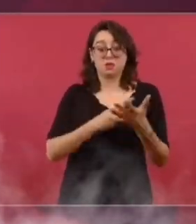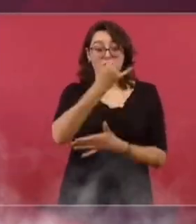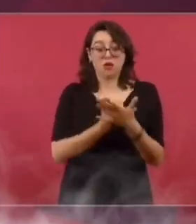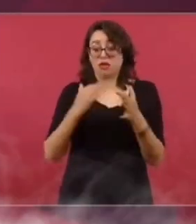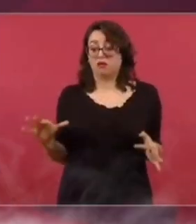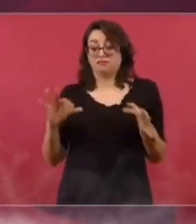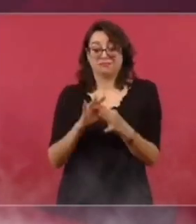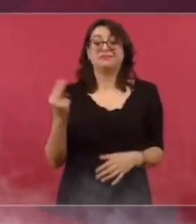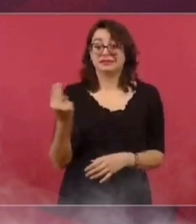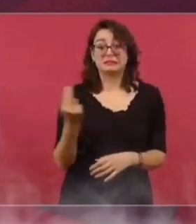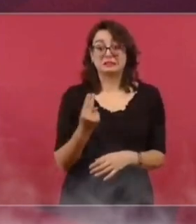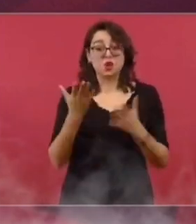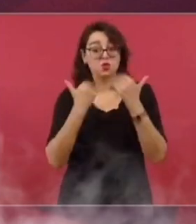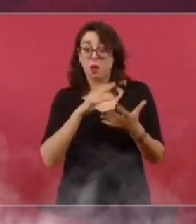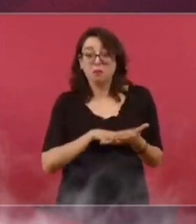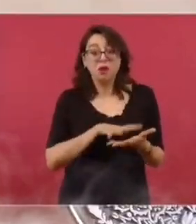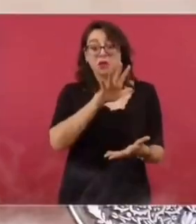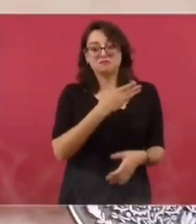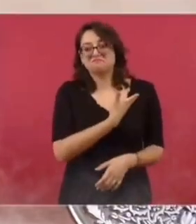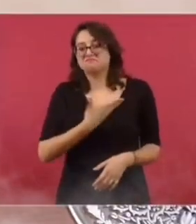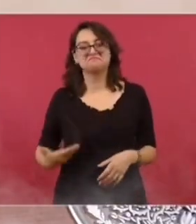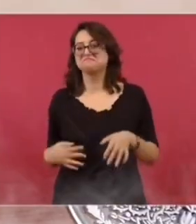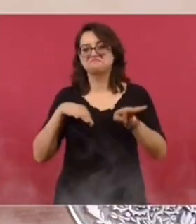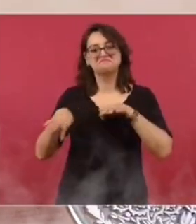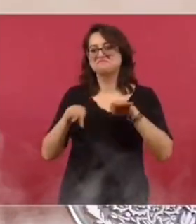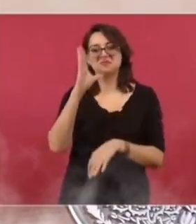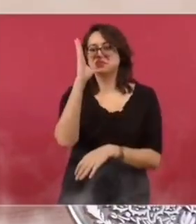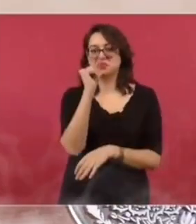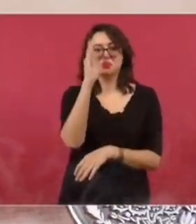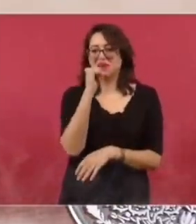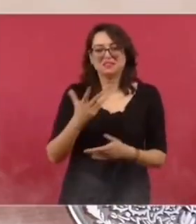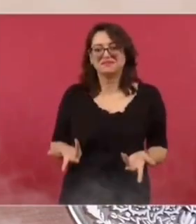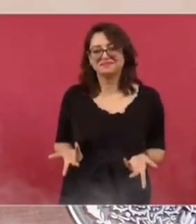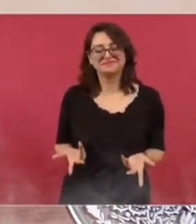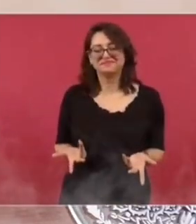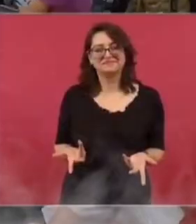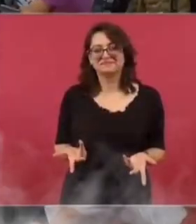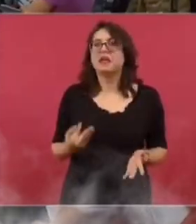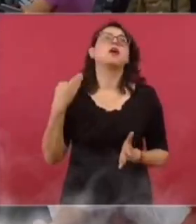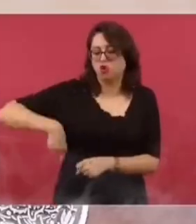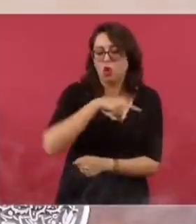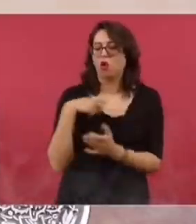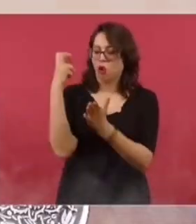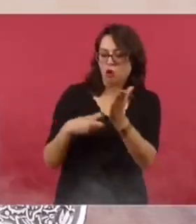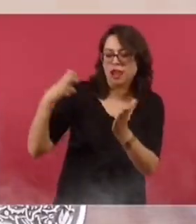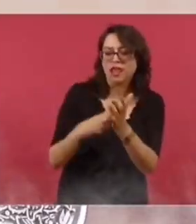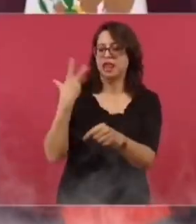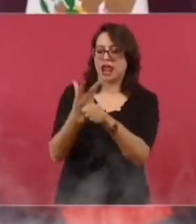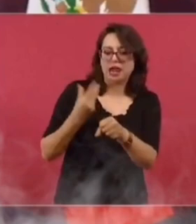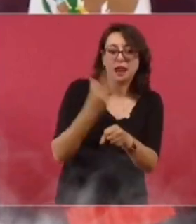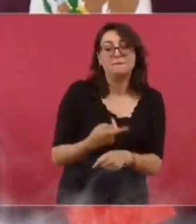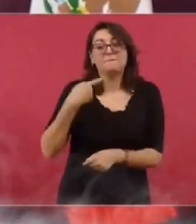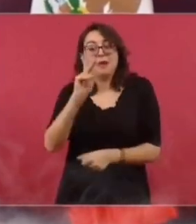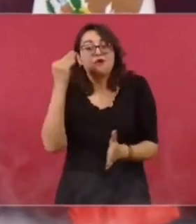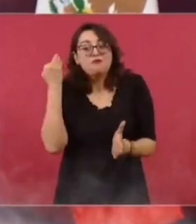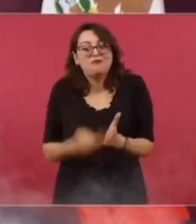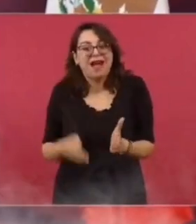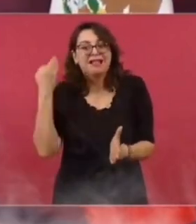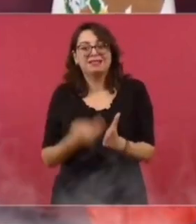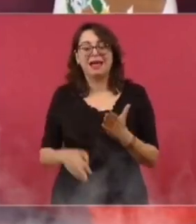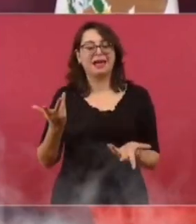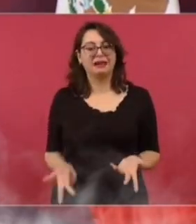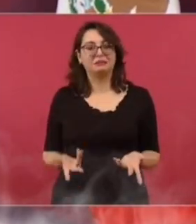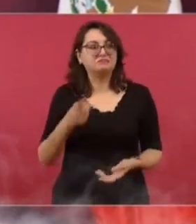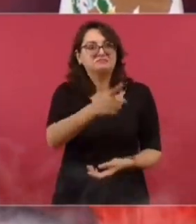proyecto tenga mayoría calificada en el Congreso, porque hacen falta modificación hacia adelante. Los ciudadanos tienen que pensar en